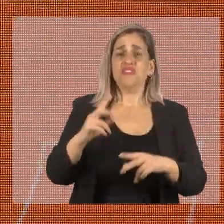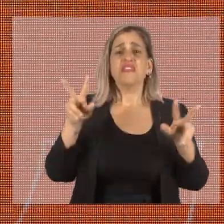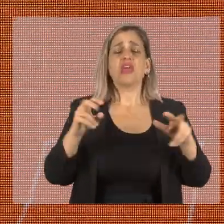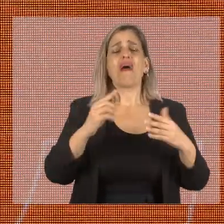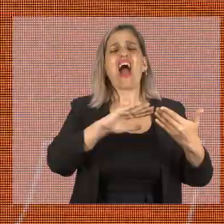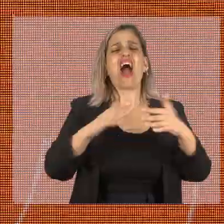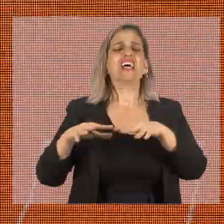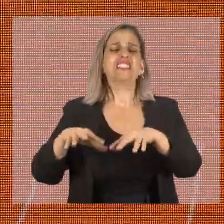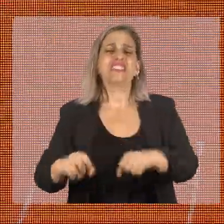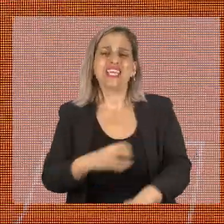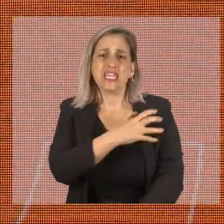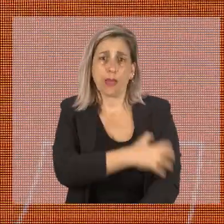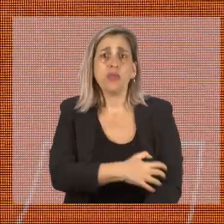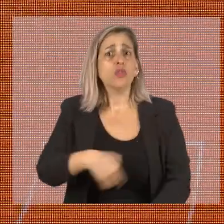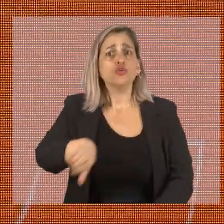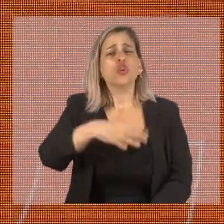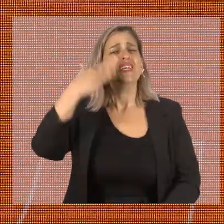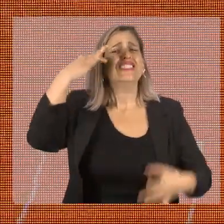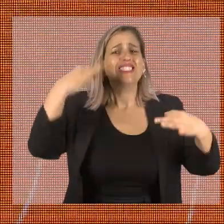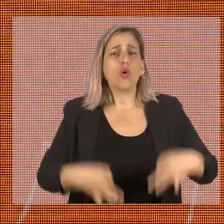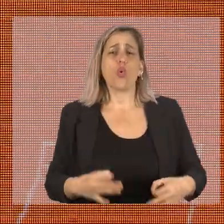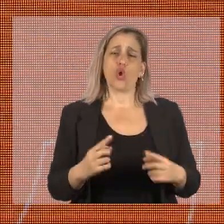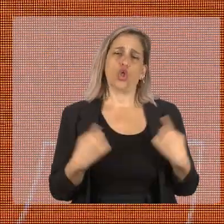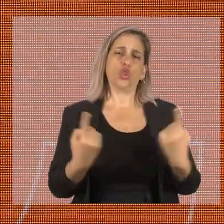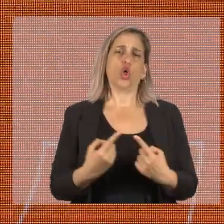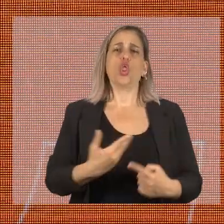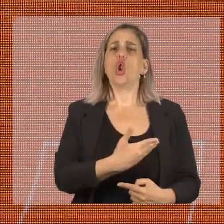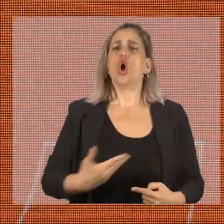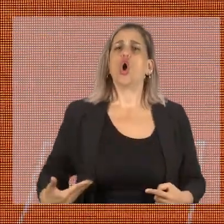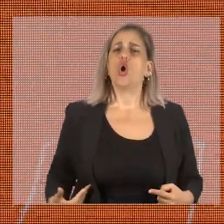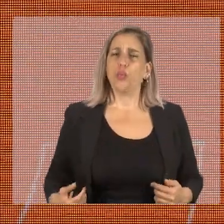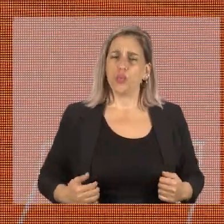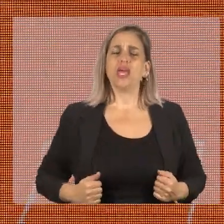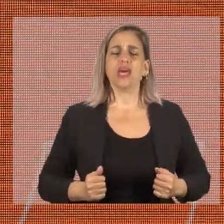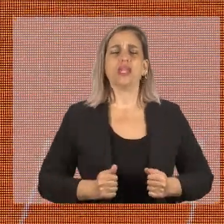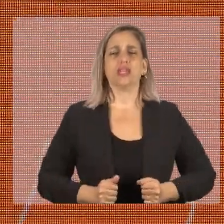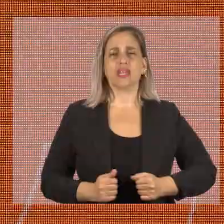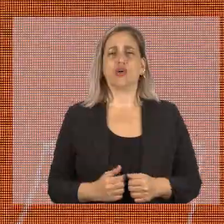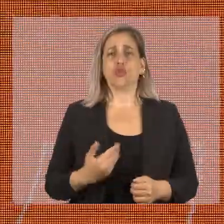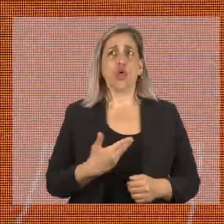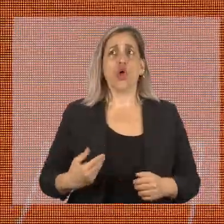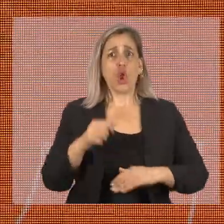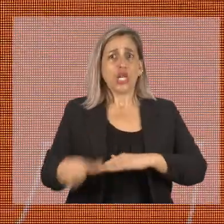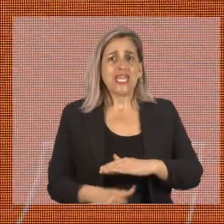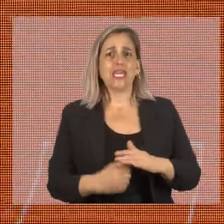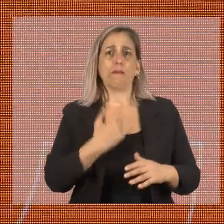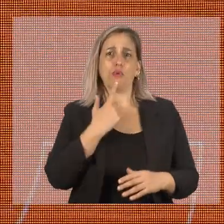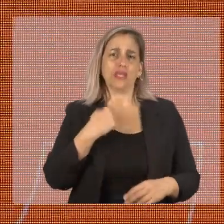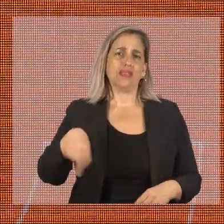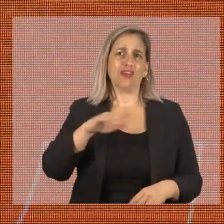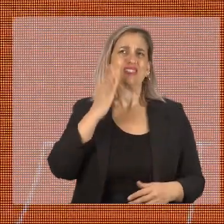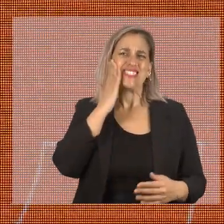asentamientos. Yo estoy seguro que todos los gobernantes, en mayor o menor medida, han